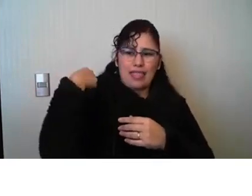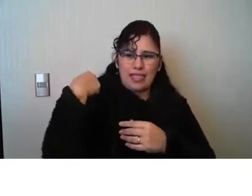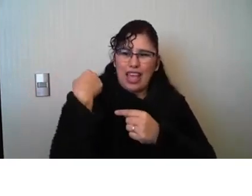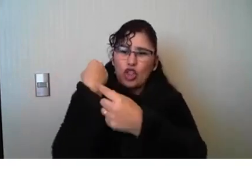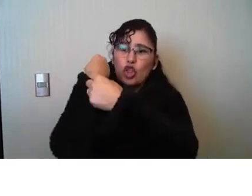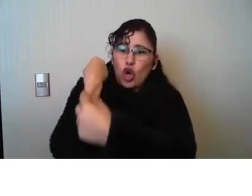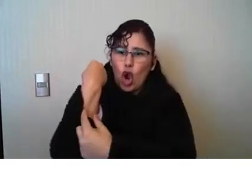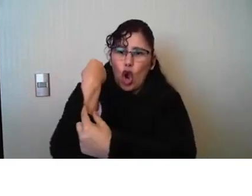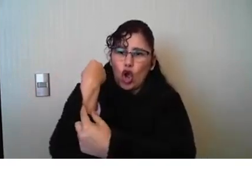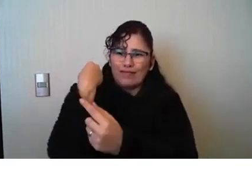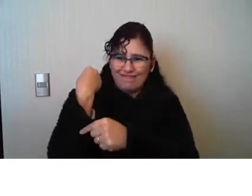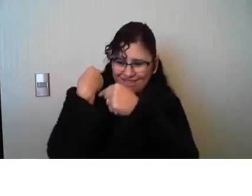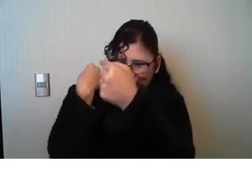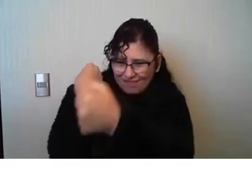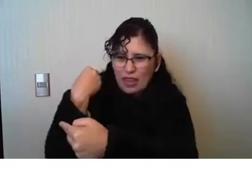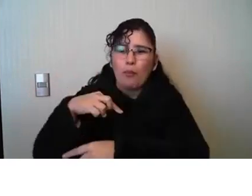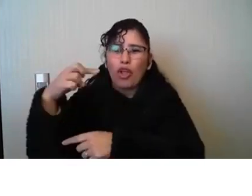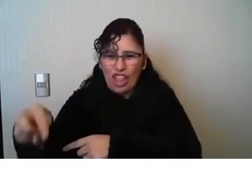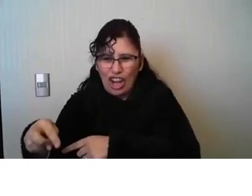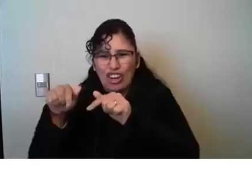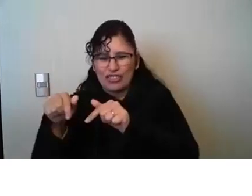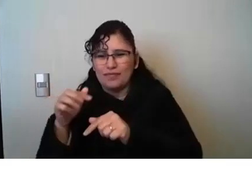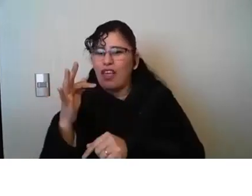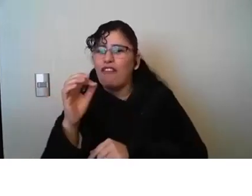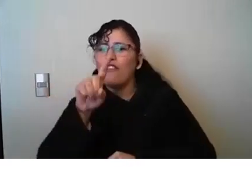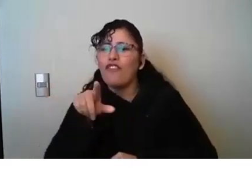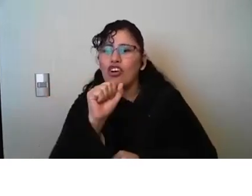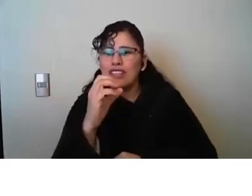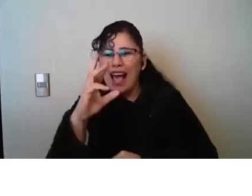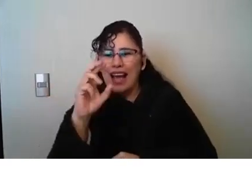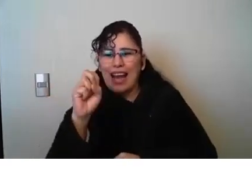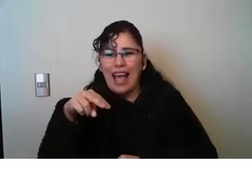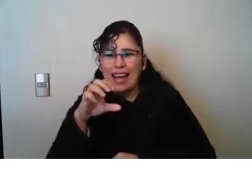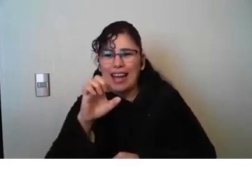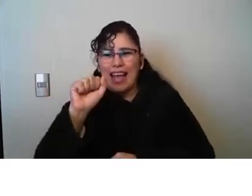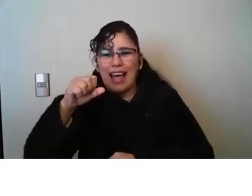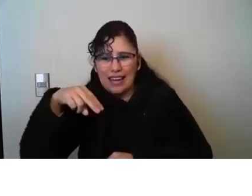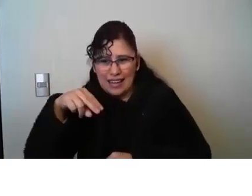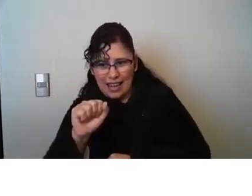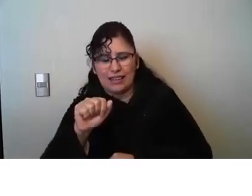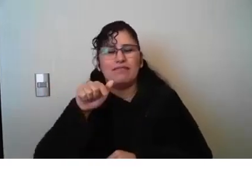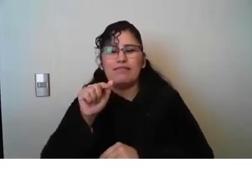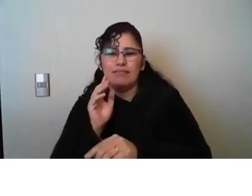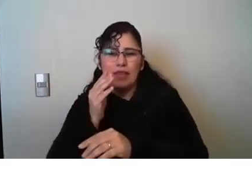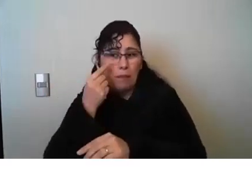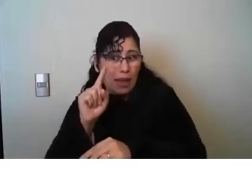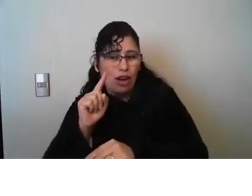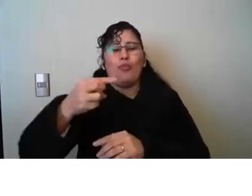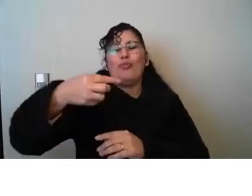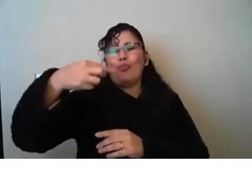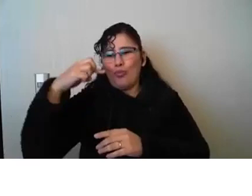fosa craneana posterior. Y todos estos elementos que están aquí, lo estoy